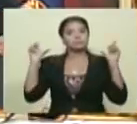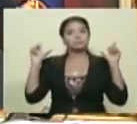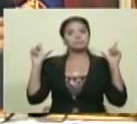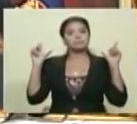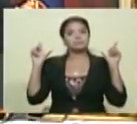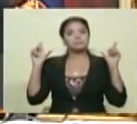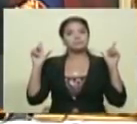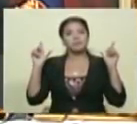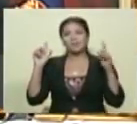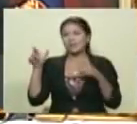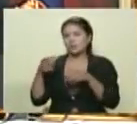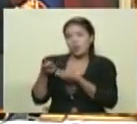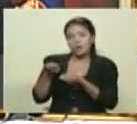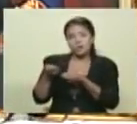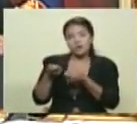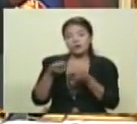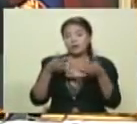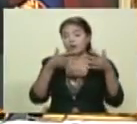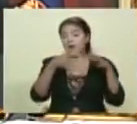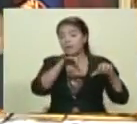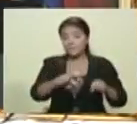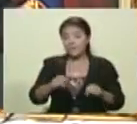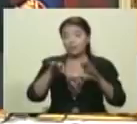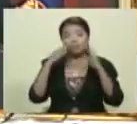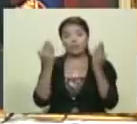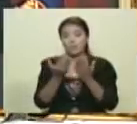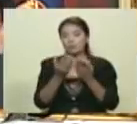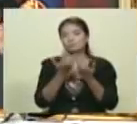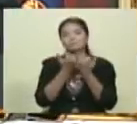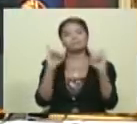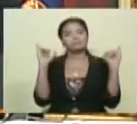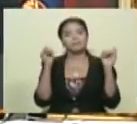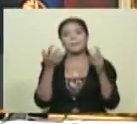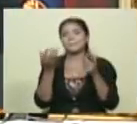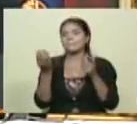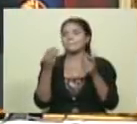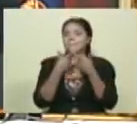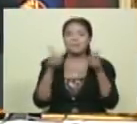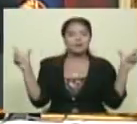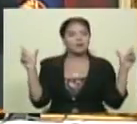las amarras que hemos tenido con el imperio y los imperios del mundo, y seremos más libres aún.